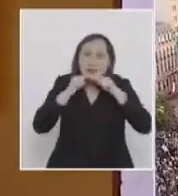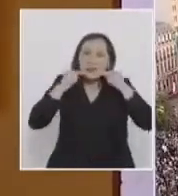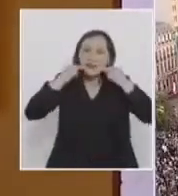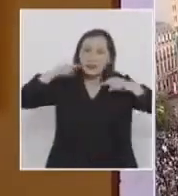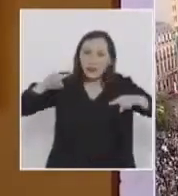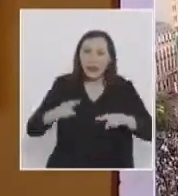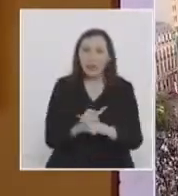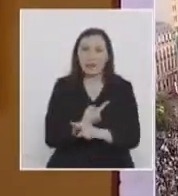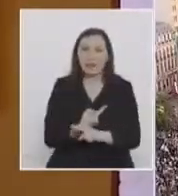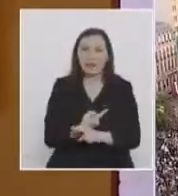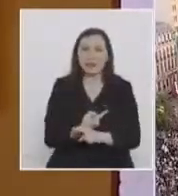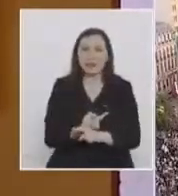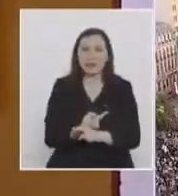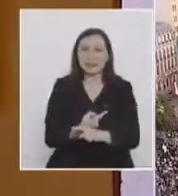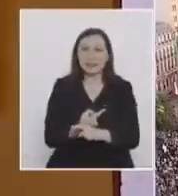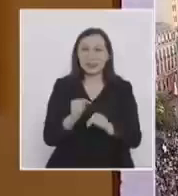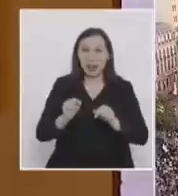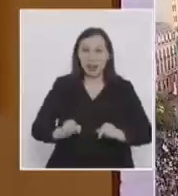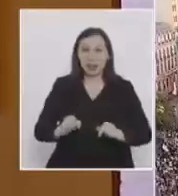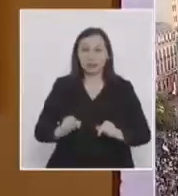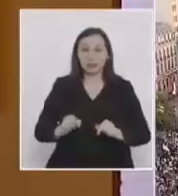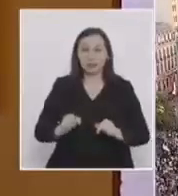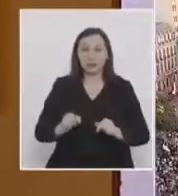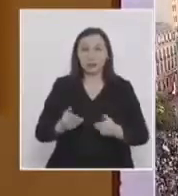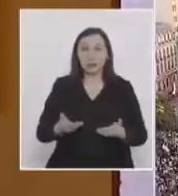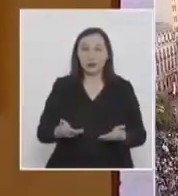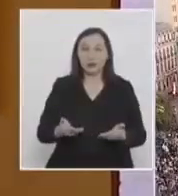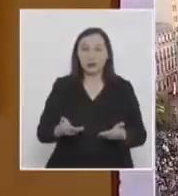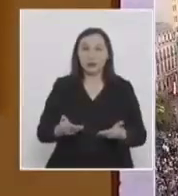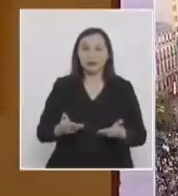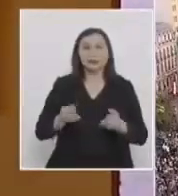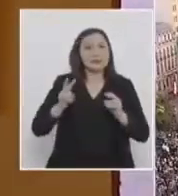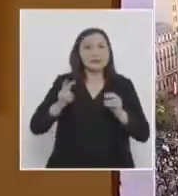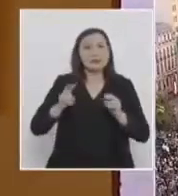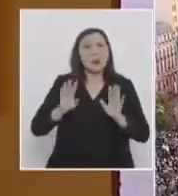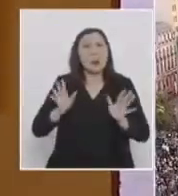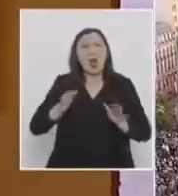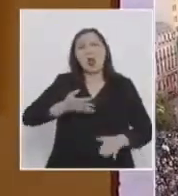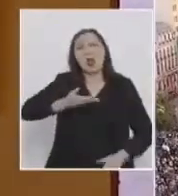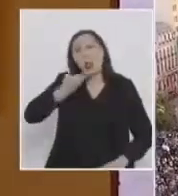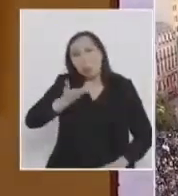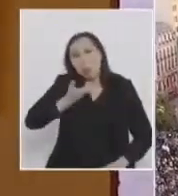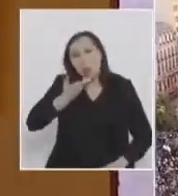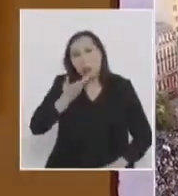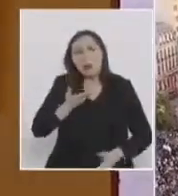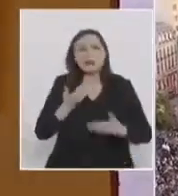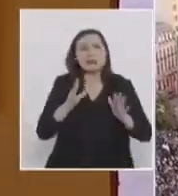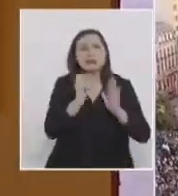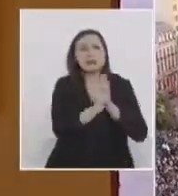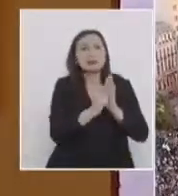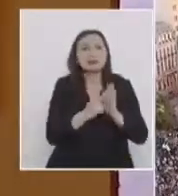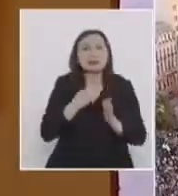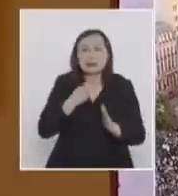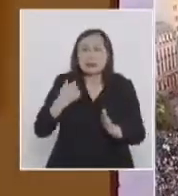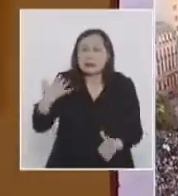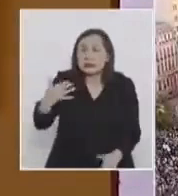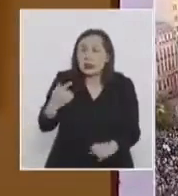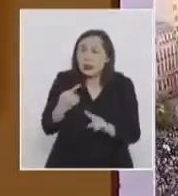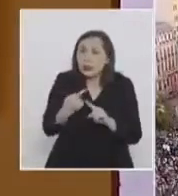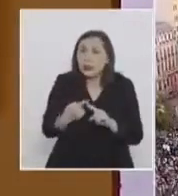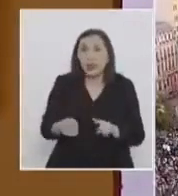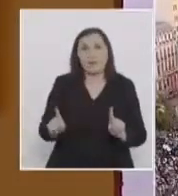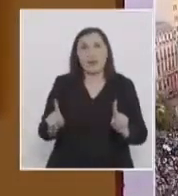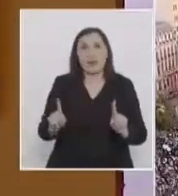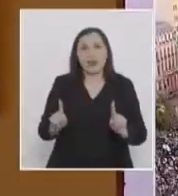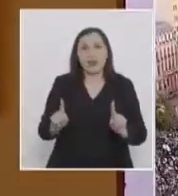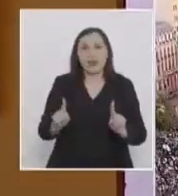sonreír. Esto, más allá de discursos y más allá de lo que está escrito, qué importante, qué diferente